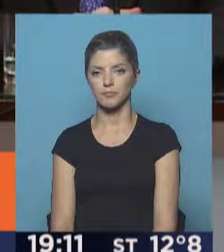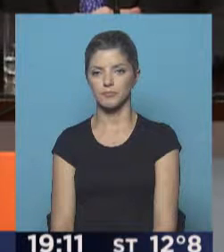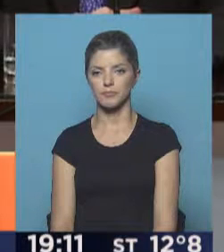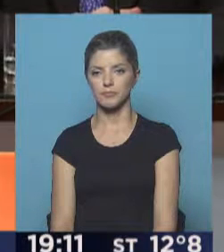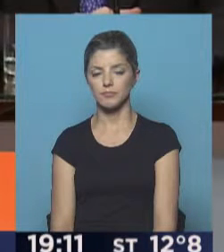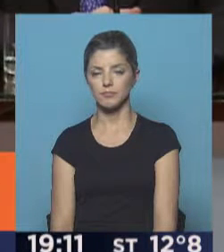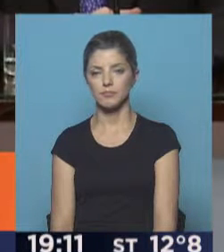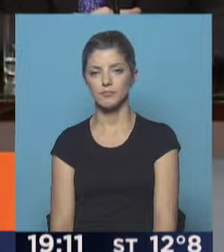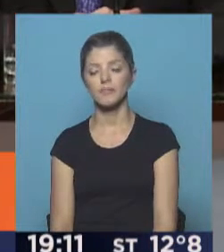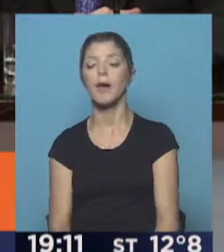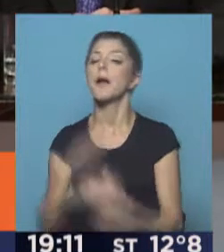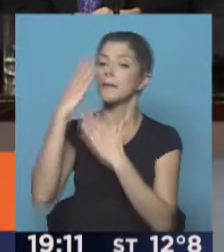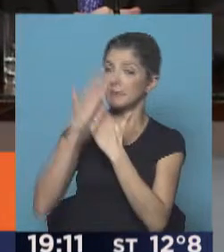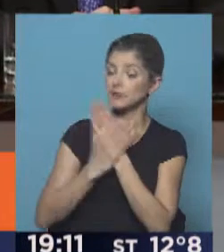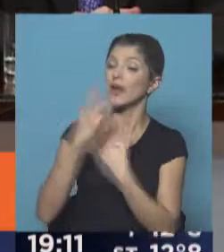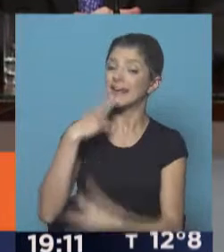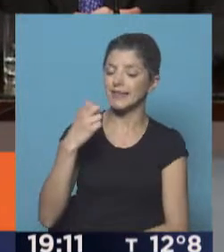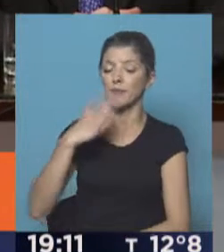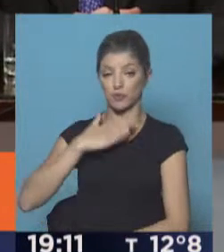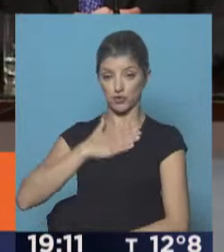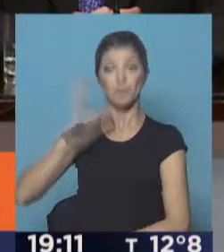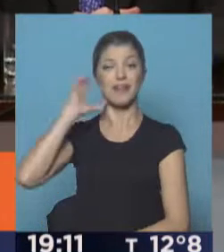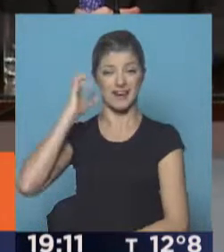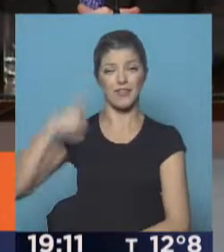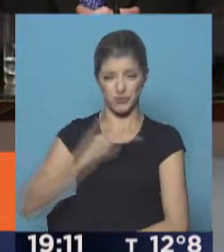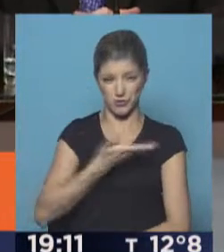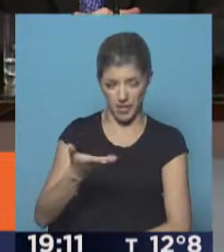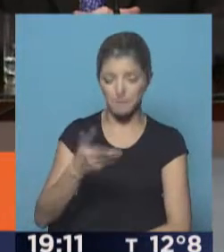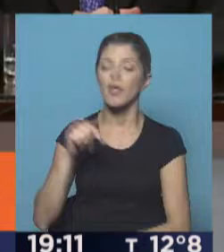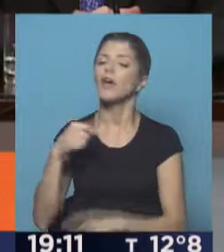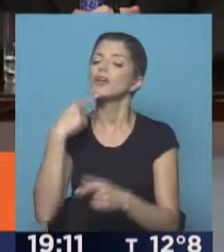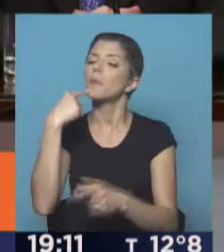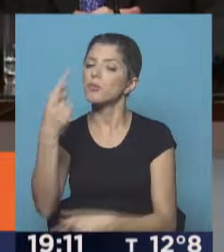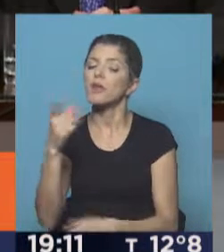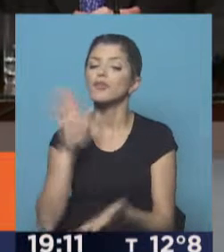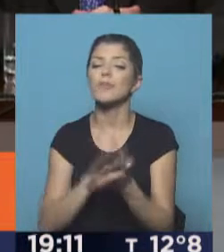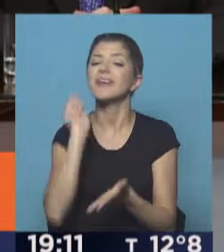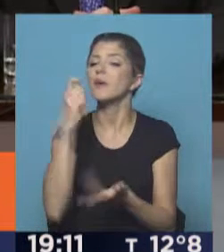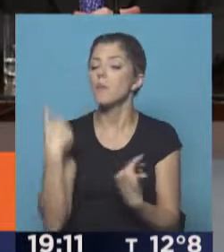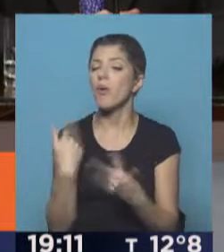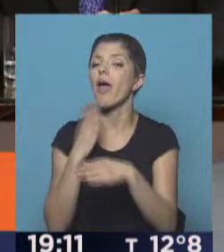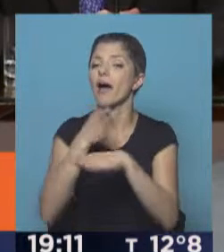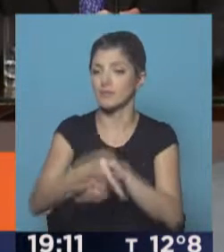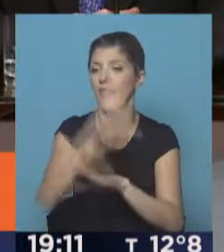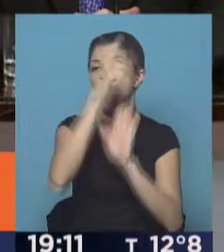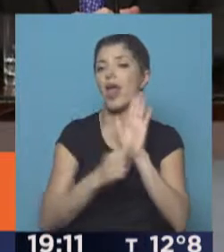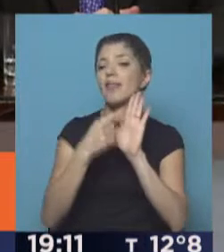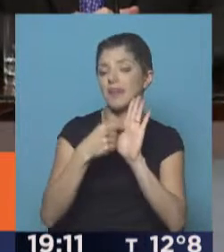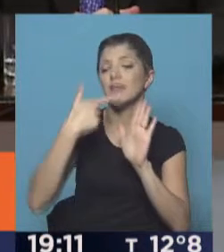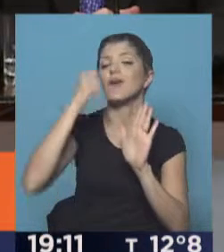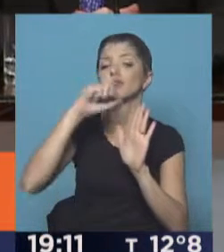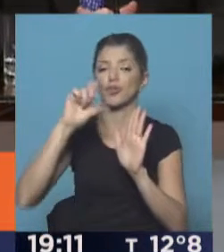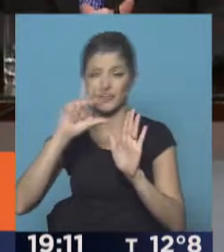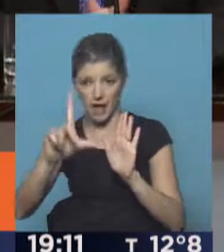ministro Aranguren, Antonio de Ramos, de Radio de la Ciudad, para consultarlo acerca de sus consideraciones. ¿Quiénes pueden acceder a la tarifa social? ¿Los jubilados,